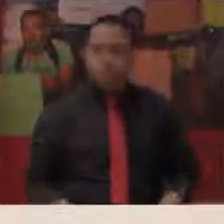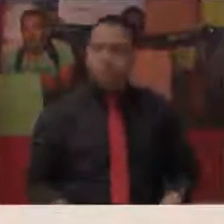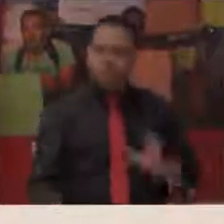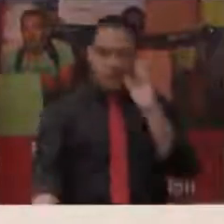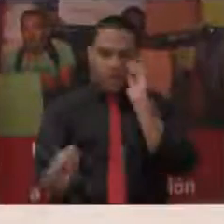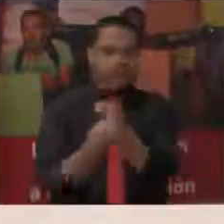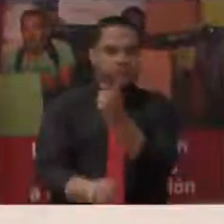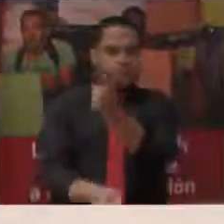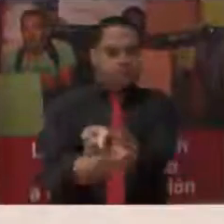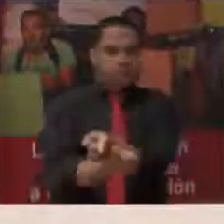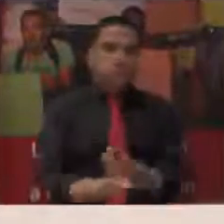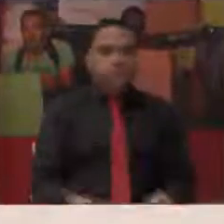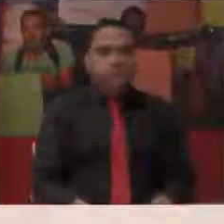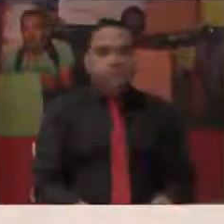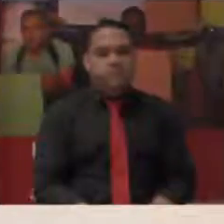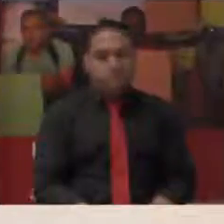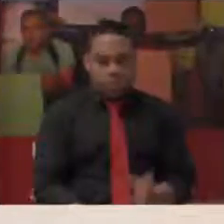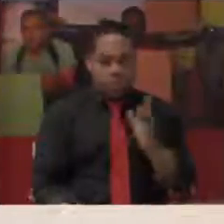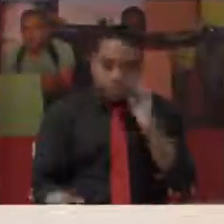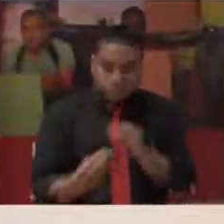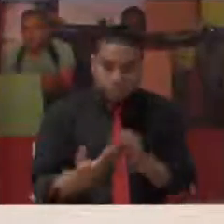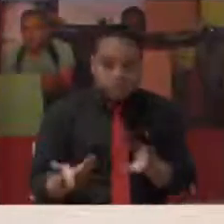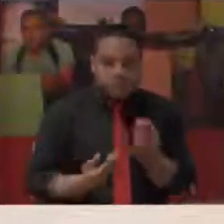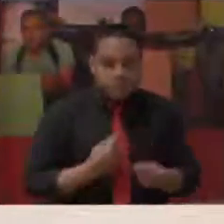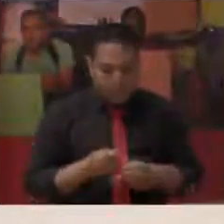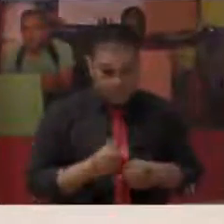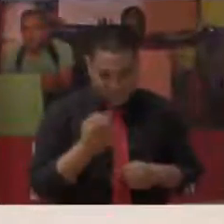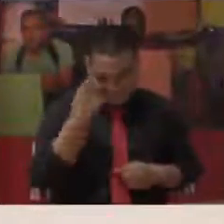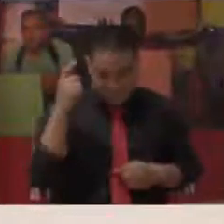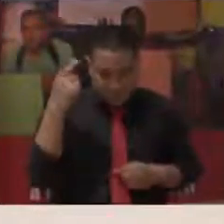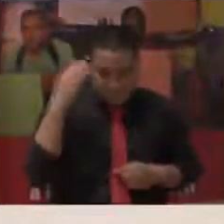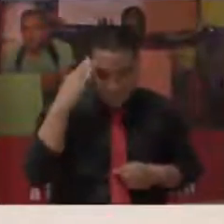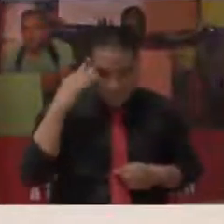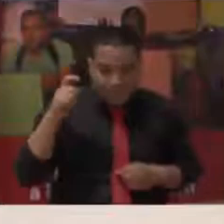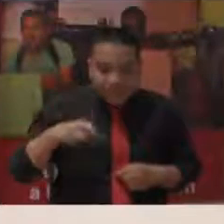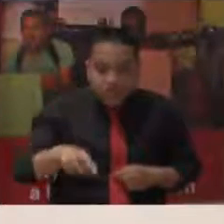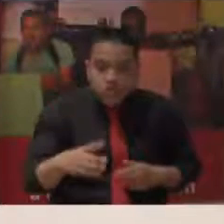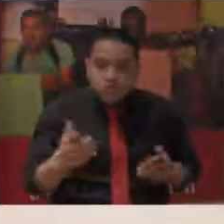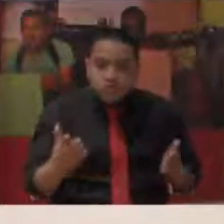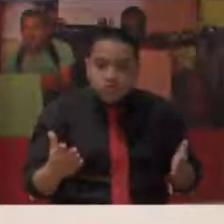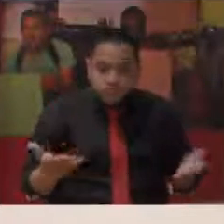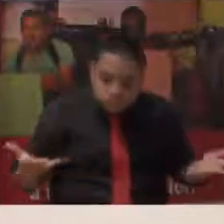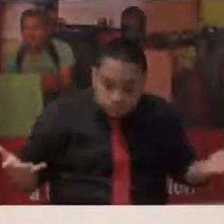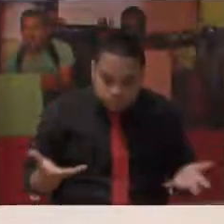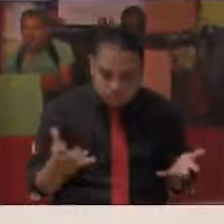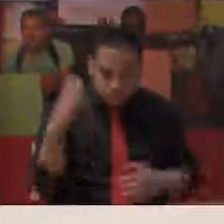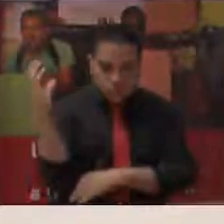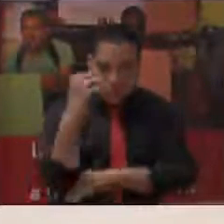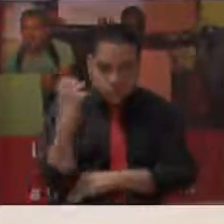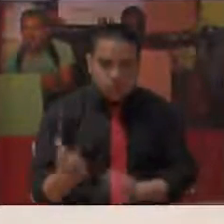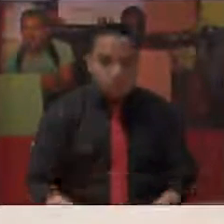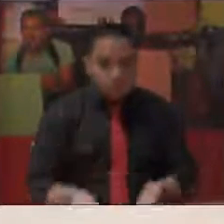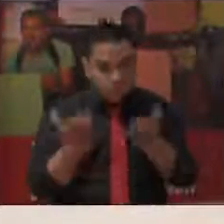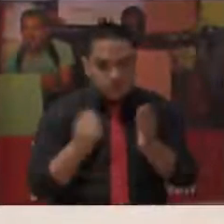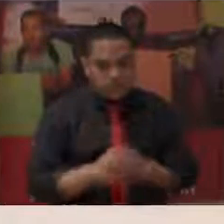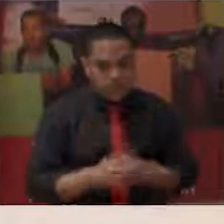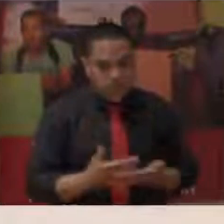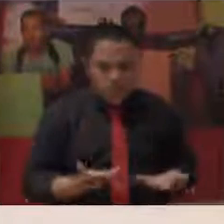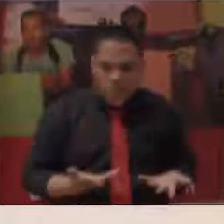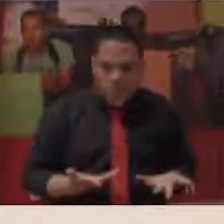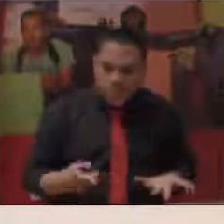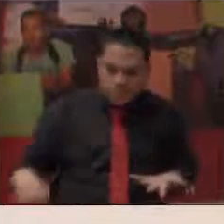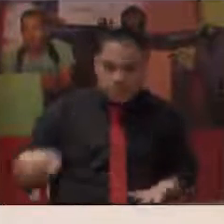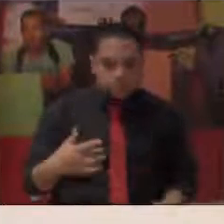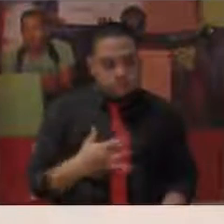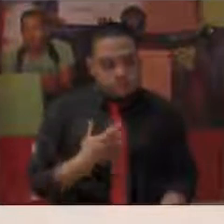que en este ejercicio de construir país, utilizar los elementos motivacionales que